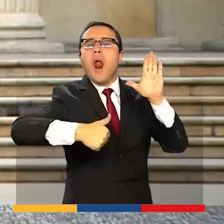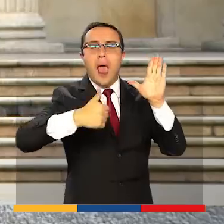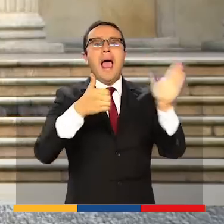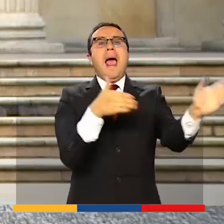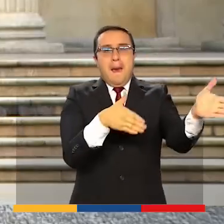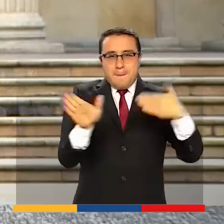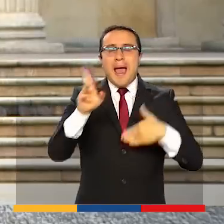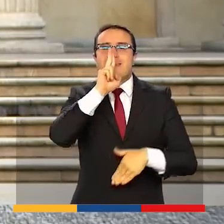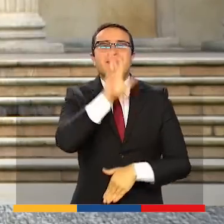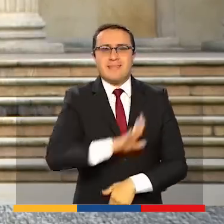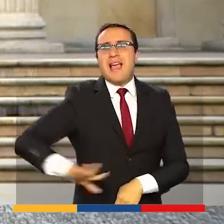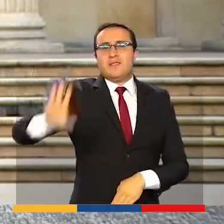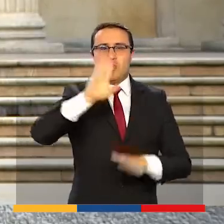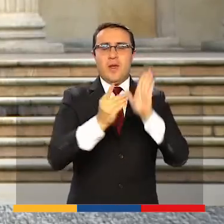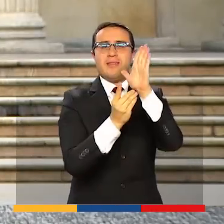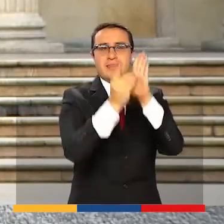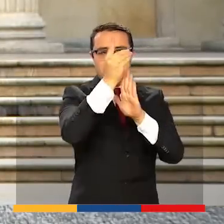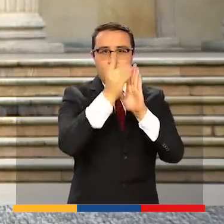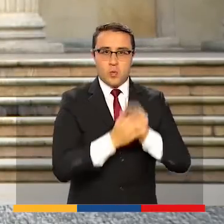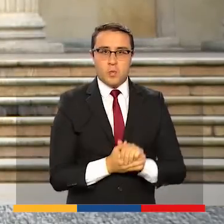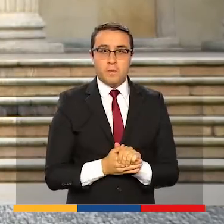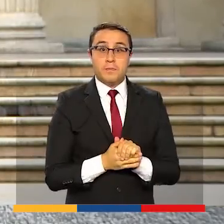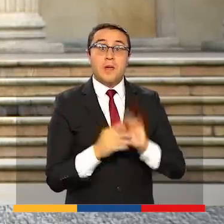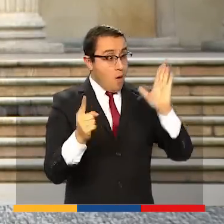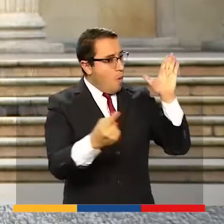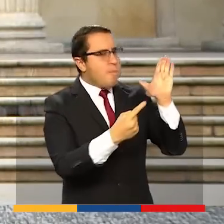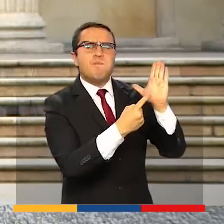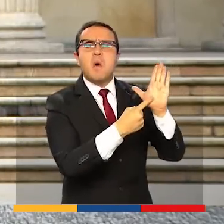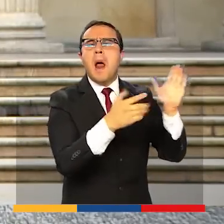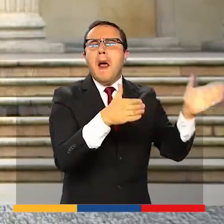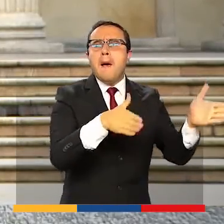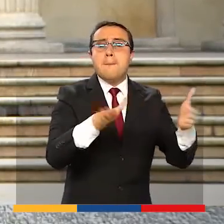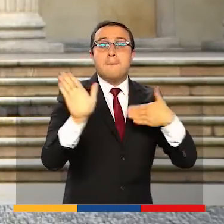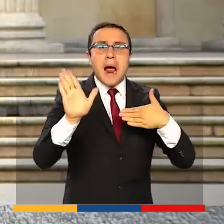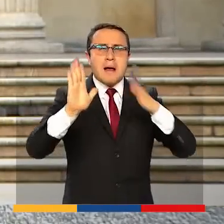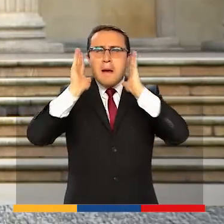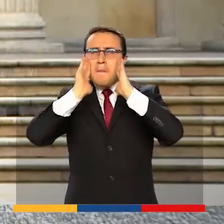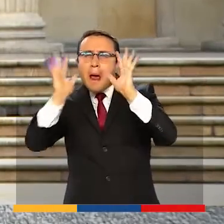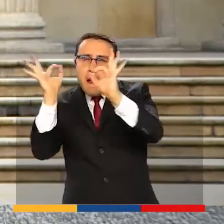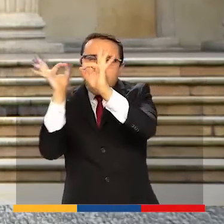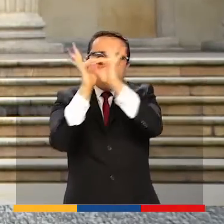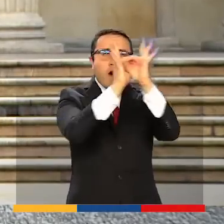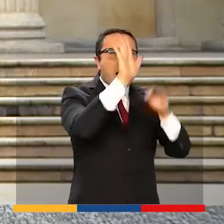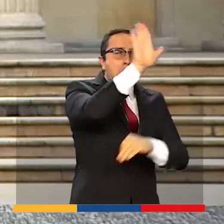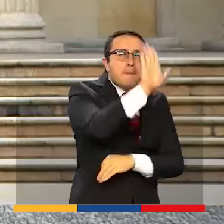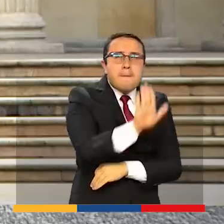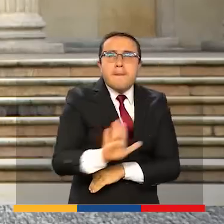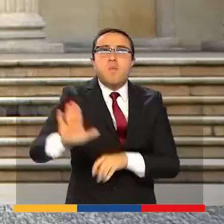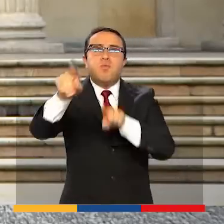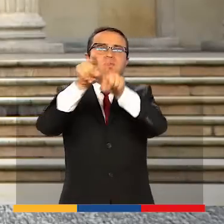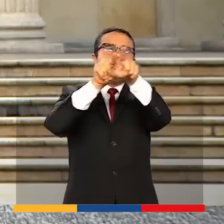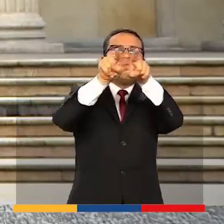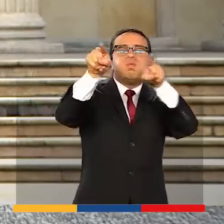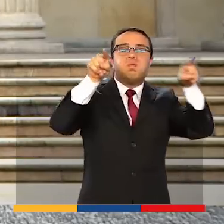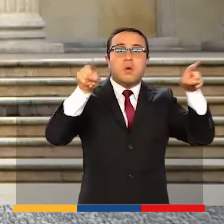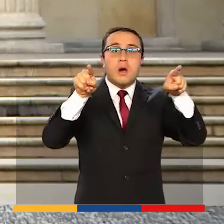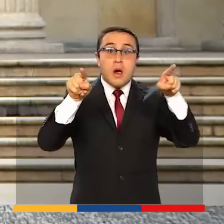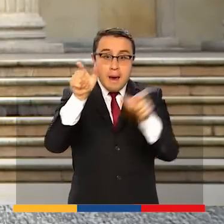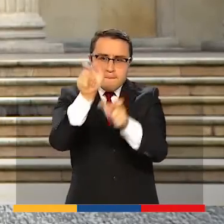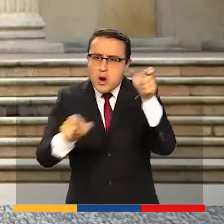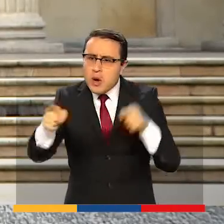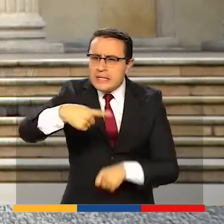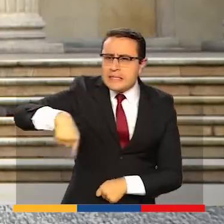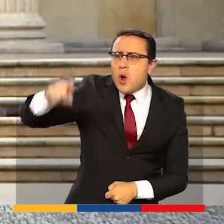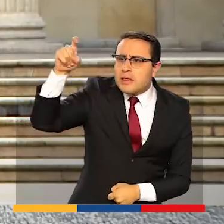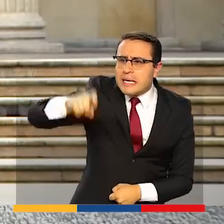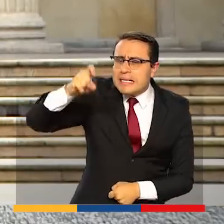Desarrollo. Este será un plan con carácter regional y territorial, donde las prioridades de